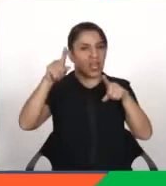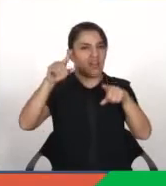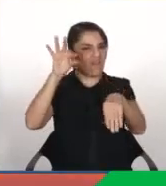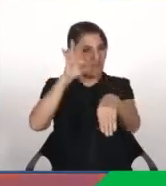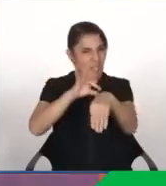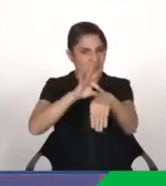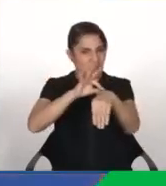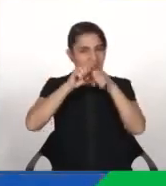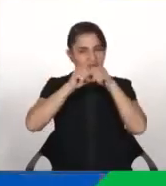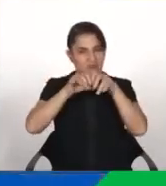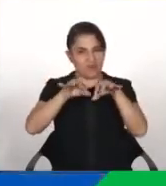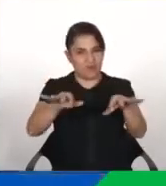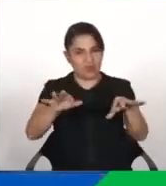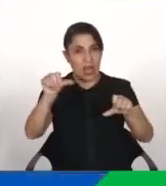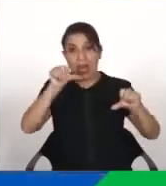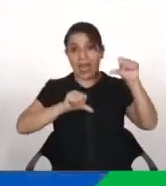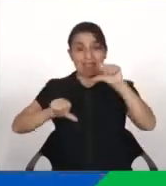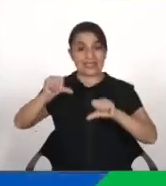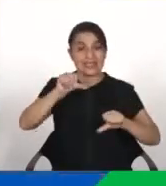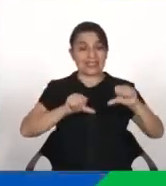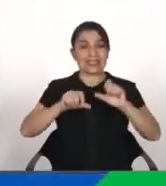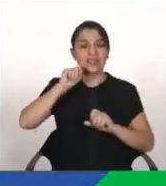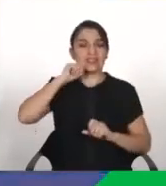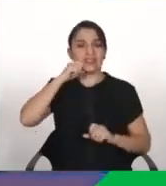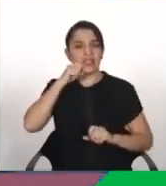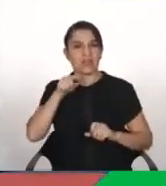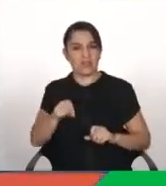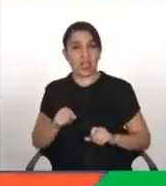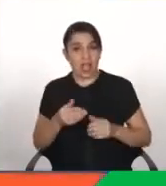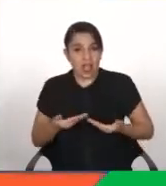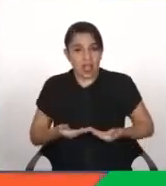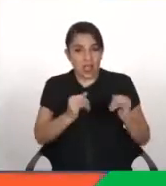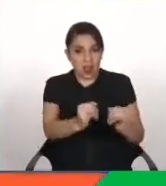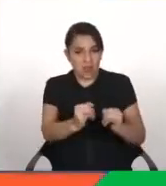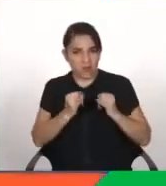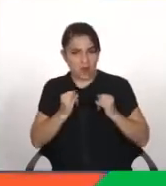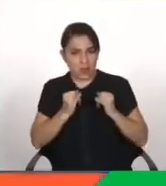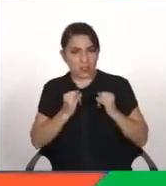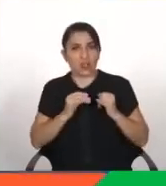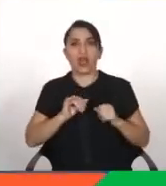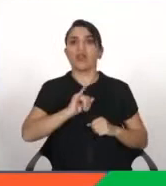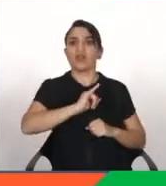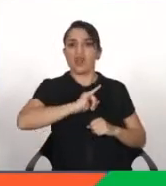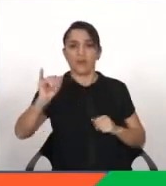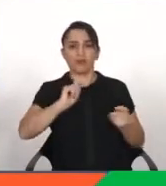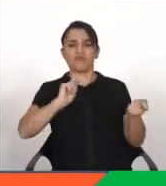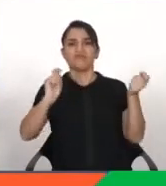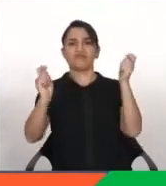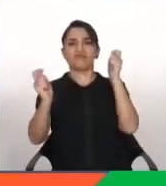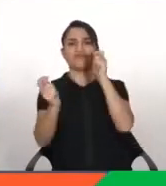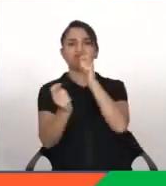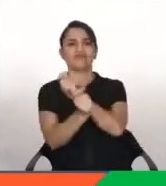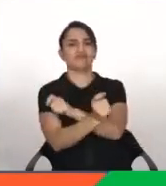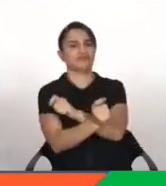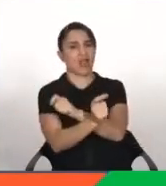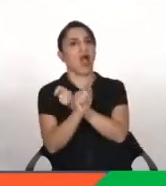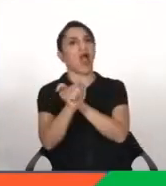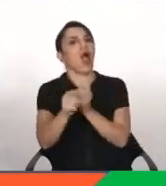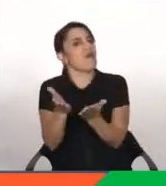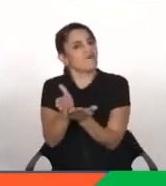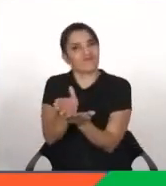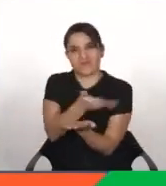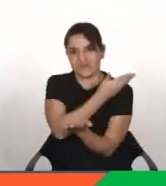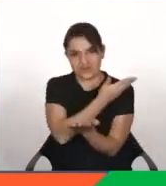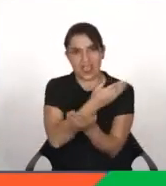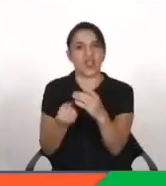la ciencia propone pues una hipótesis que igual se refuta o se acepta, ¿no? Y es de la forma en que funciona, pero eso a la gente